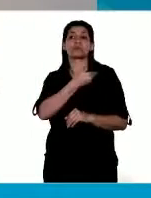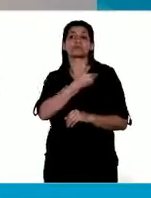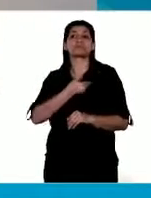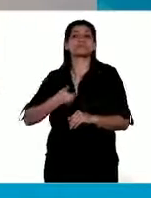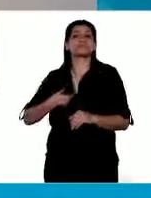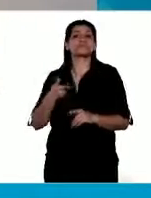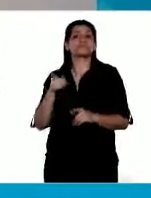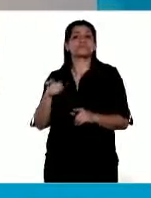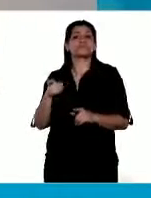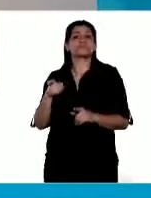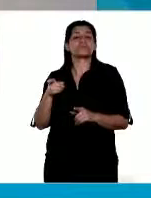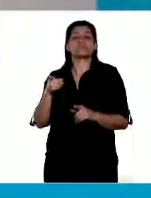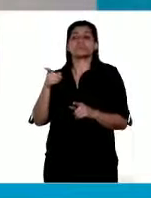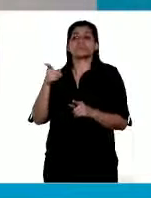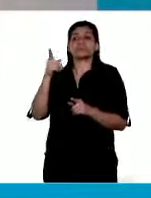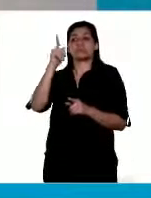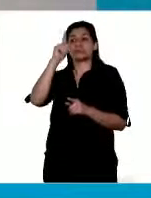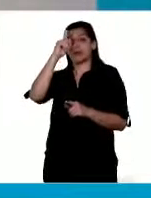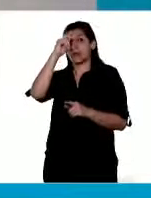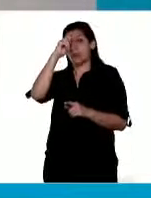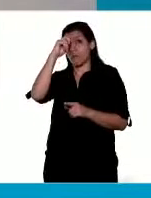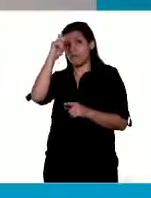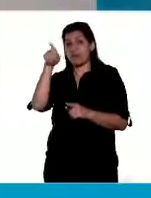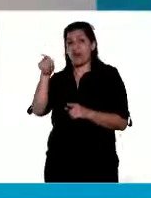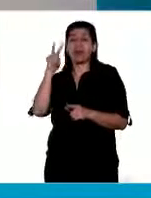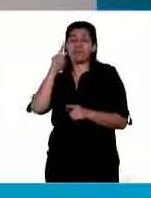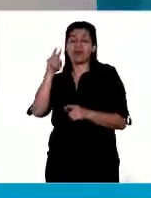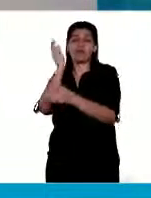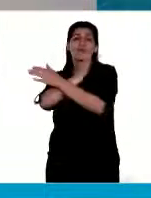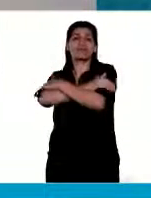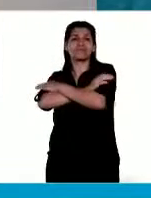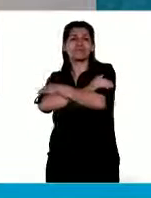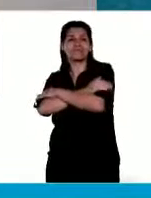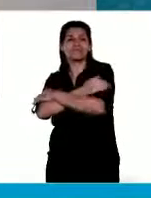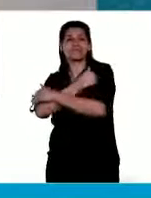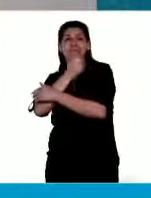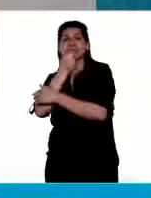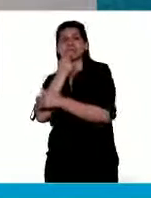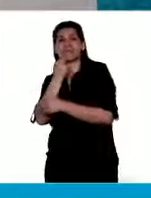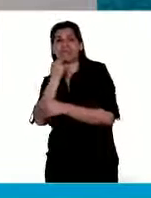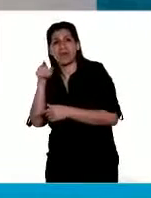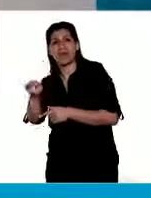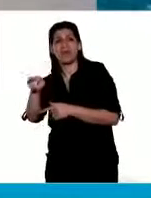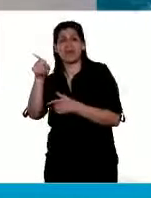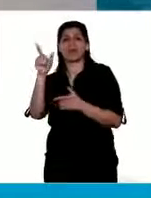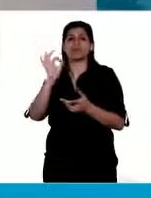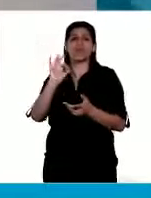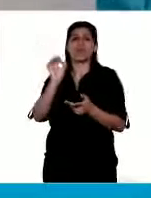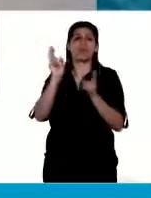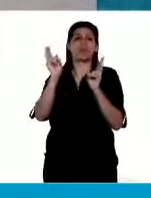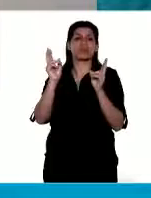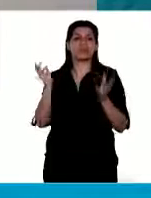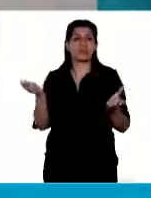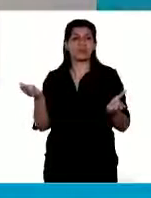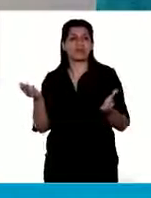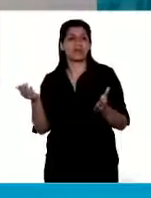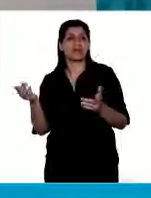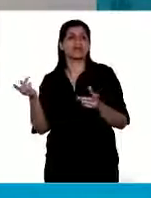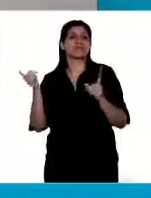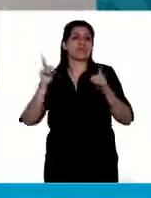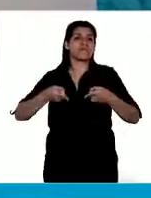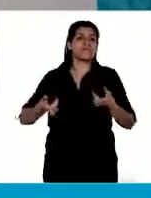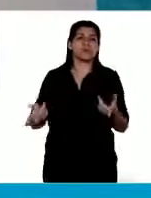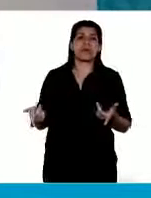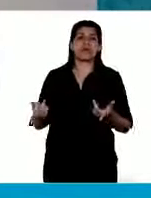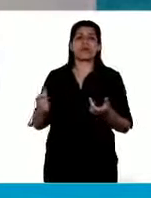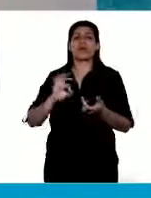hemos visto en el mundo educativo sentados con los docentes, que está muy bien, y con su brazo político,